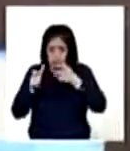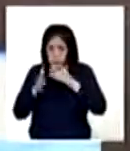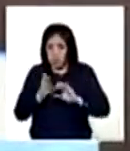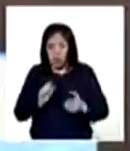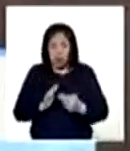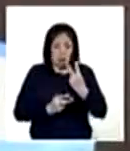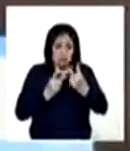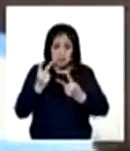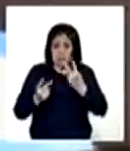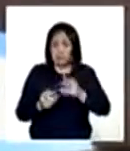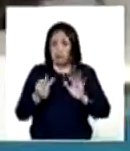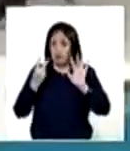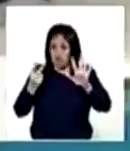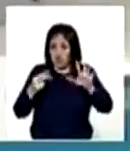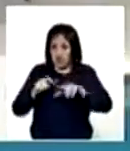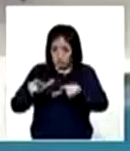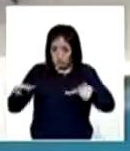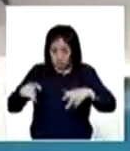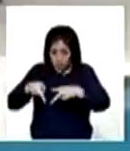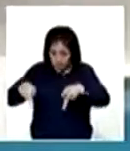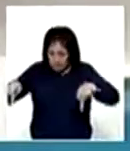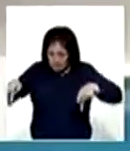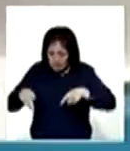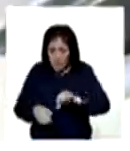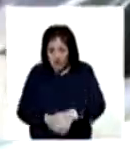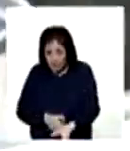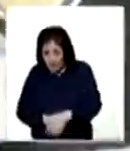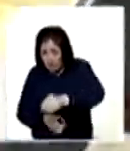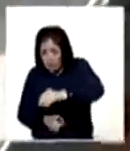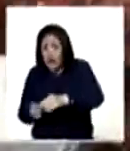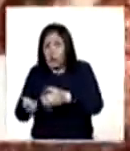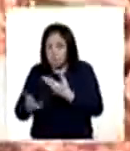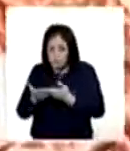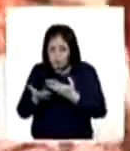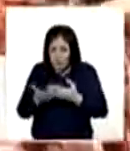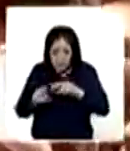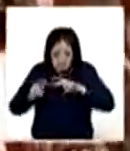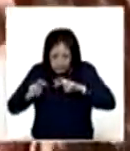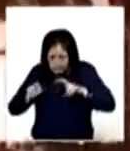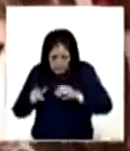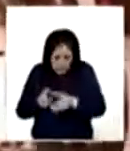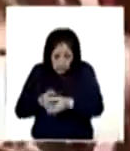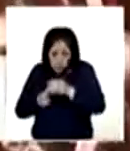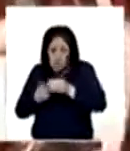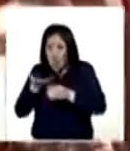7 centros campestres para analizar el agua de piscinas y estanques en la zona.